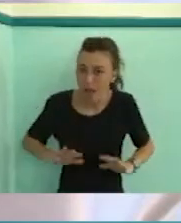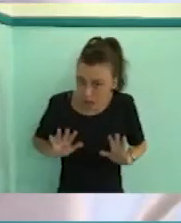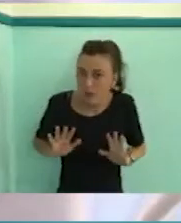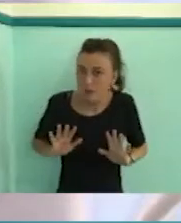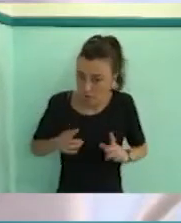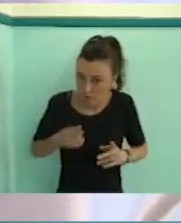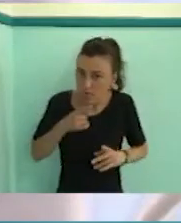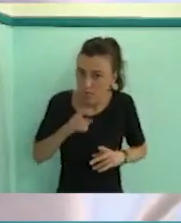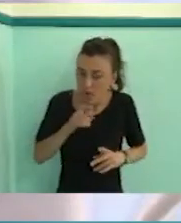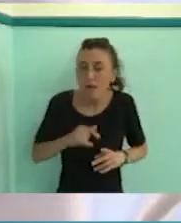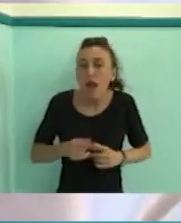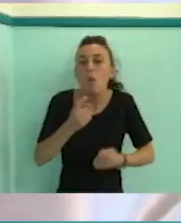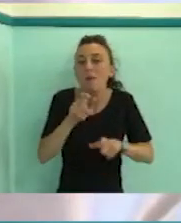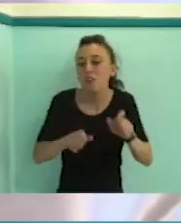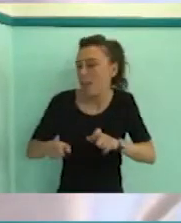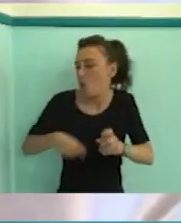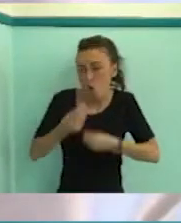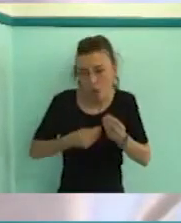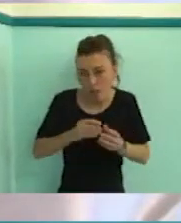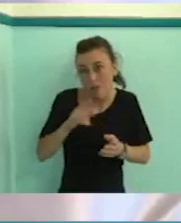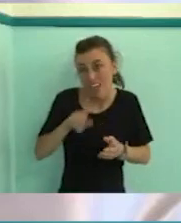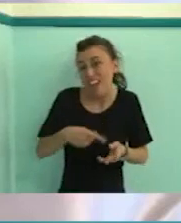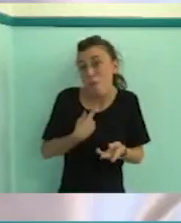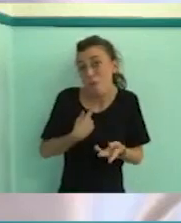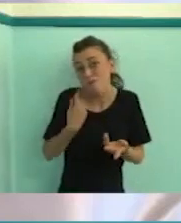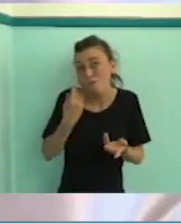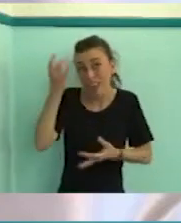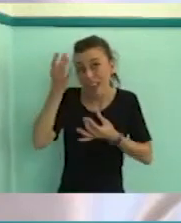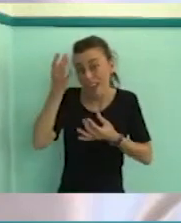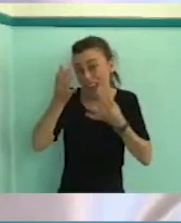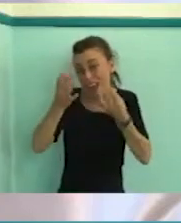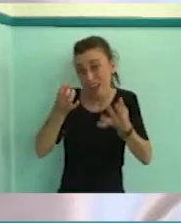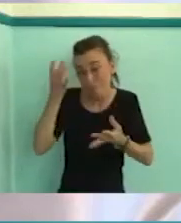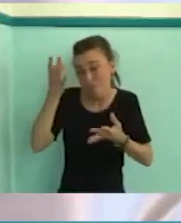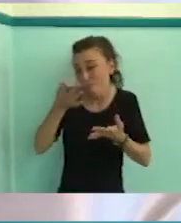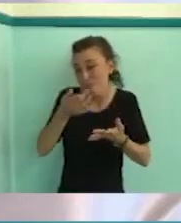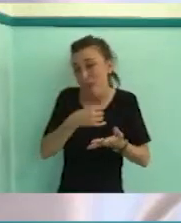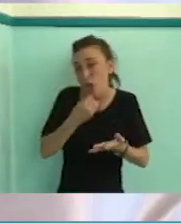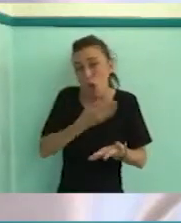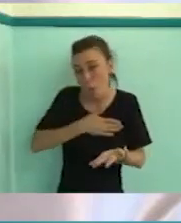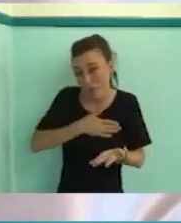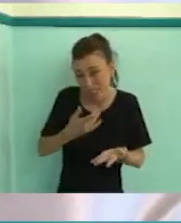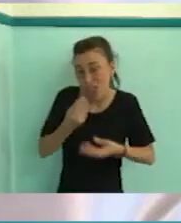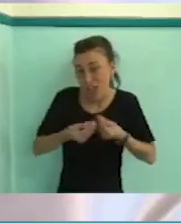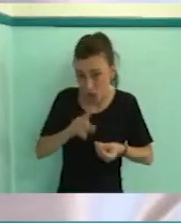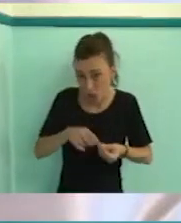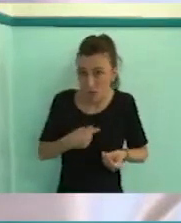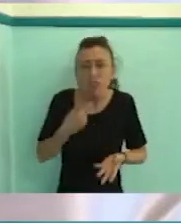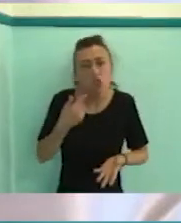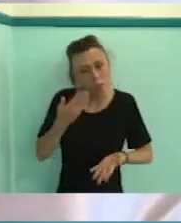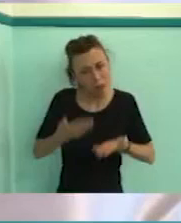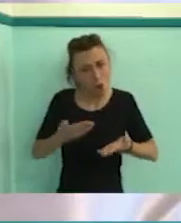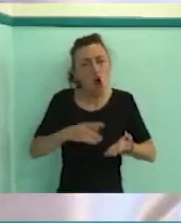hacer también es ese ejercicio de compasión también hay que tenerlo no pero yo creo que sí hay que valorar las cosas que vamos avanzando poquito a